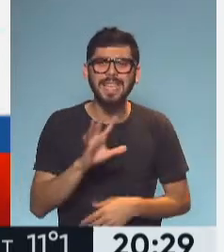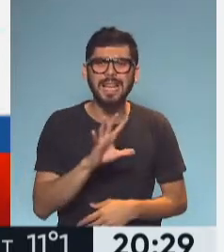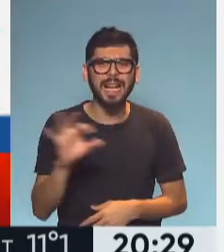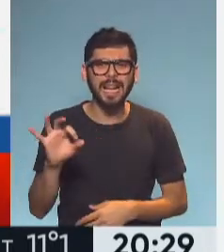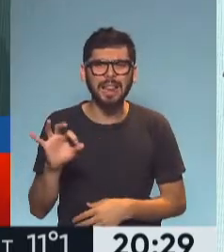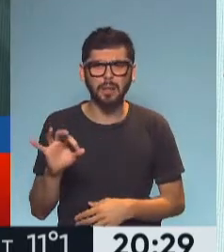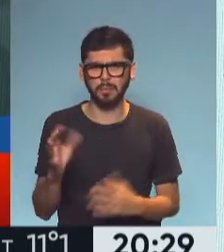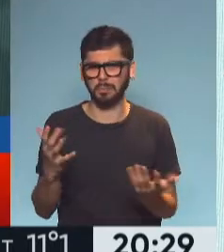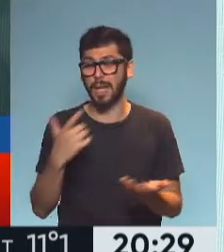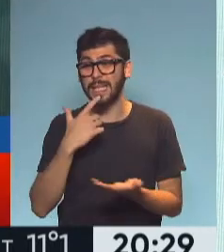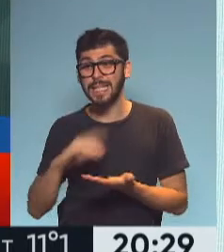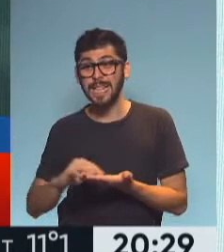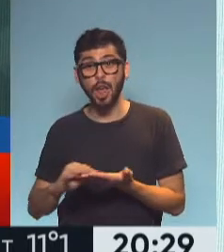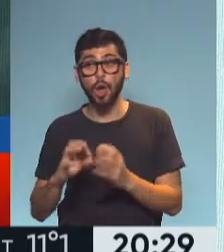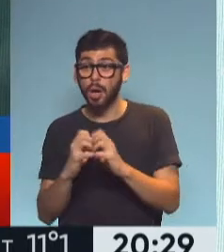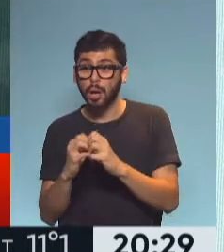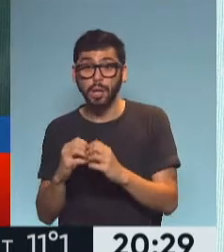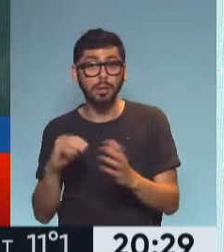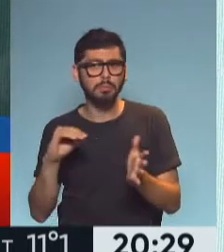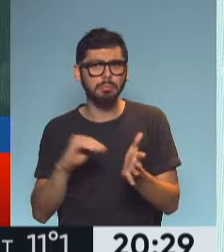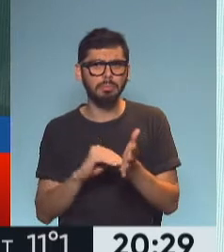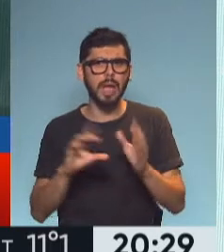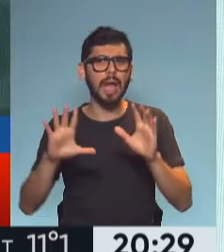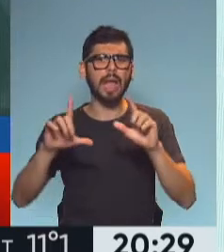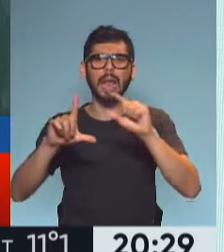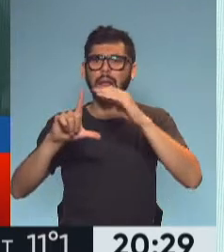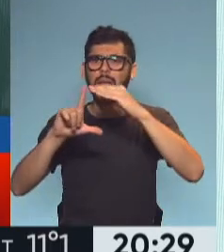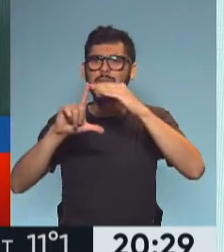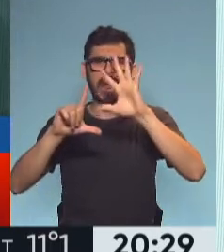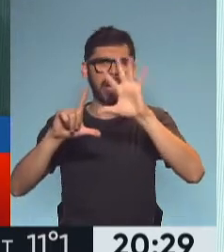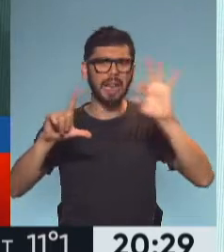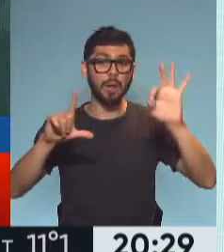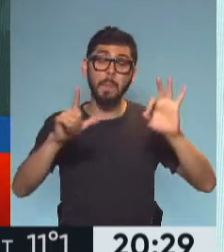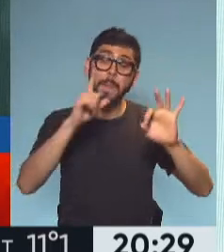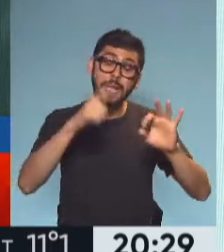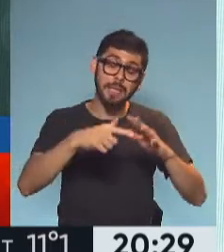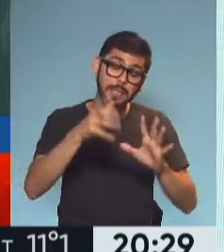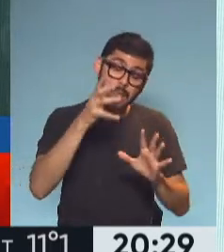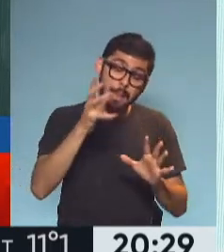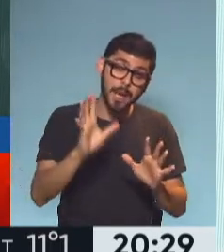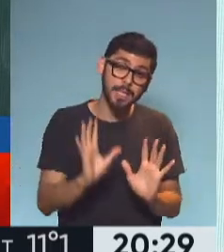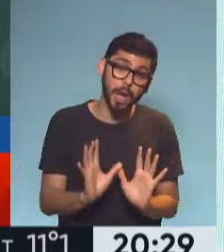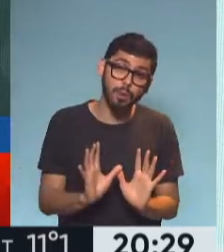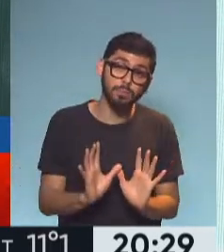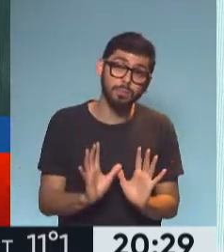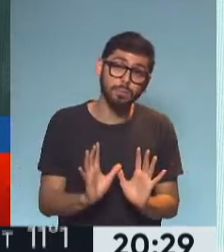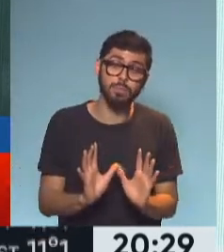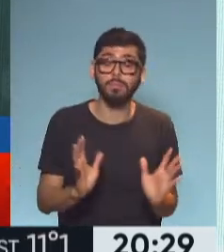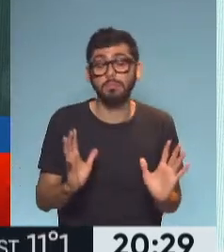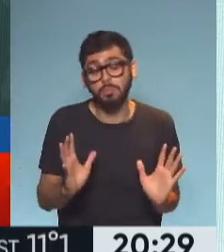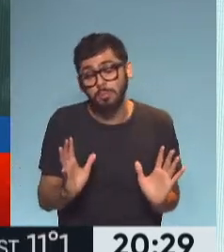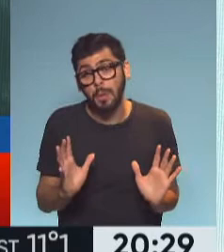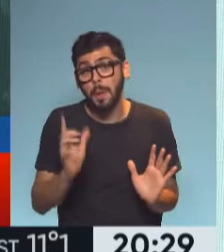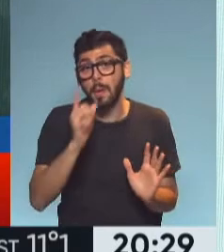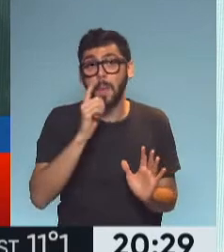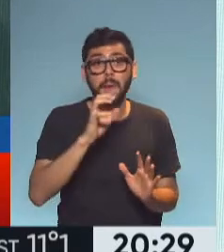que está en el Senado, que estaban discutiendo en el Senado, pusieron 500. Me parece un número exagerado. Me parece un número alto.